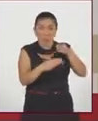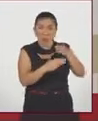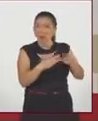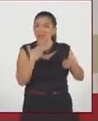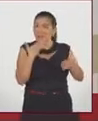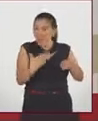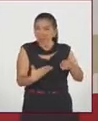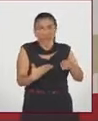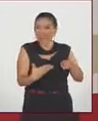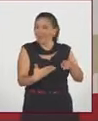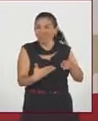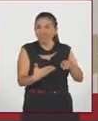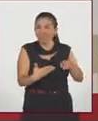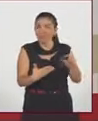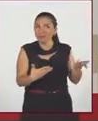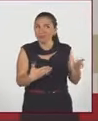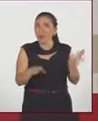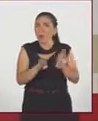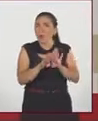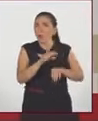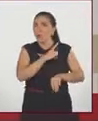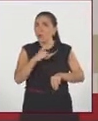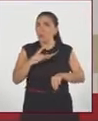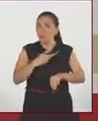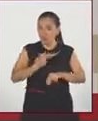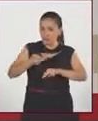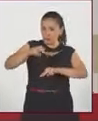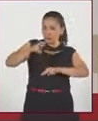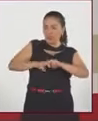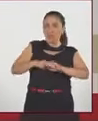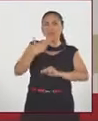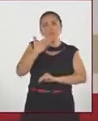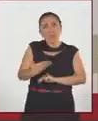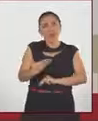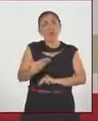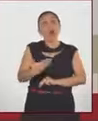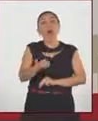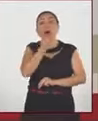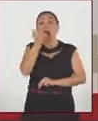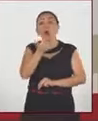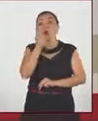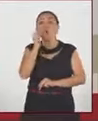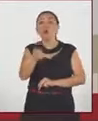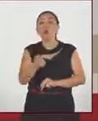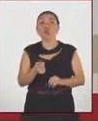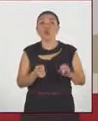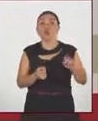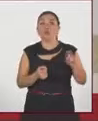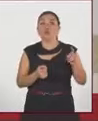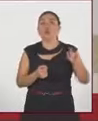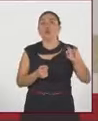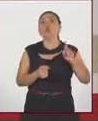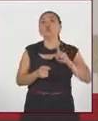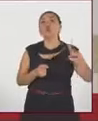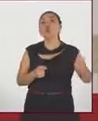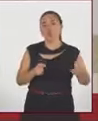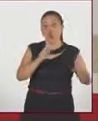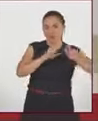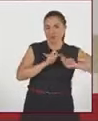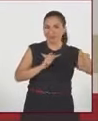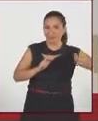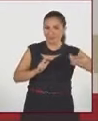adecuado, ¿cómo debe ser la posición de un alumno zurdo ¡Wow! ¡Qué específico! Sí. Para